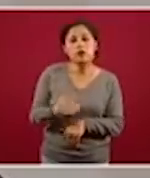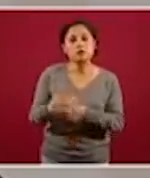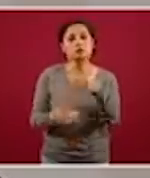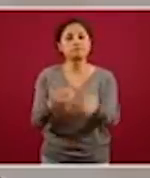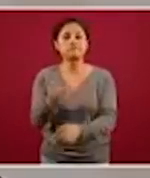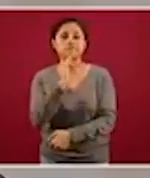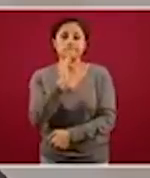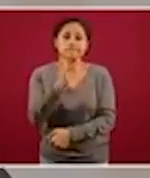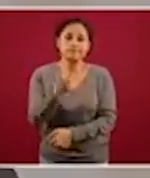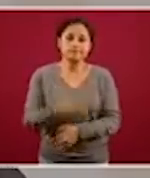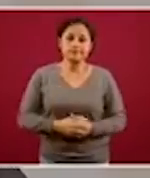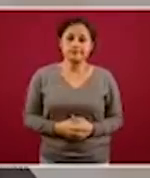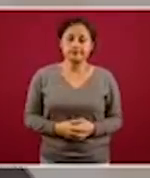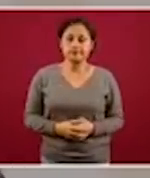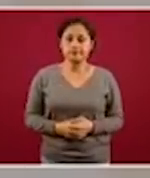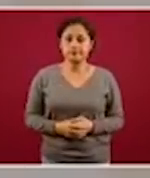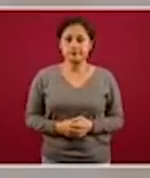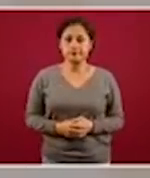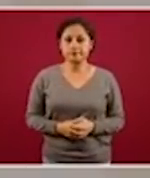país.